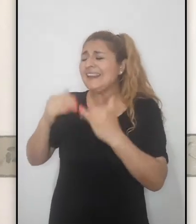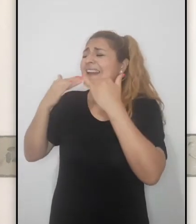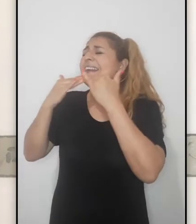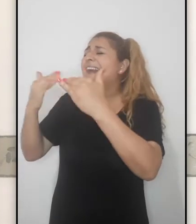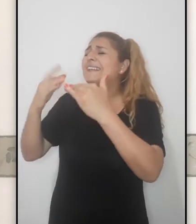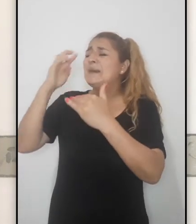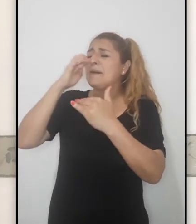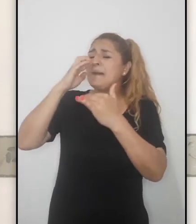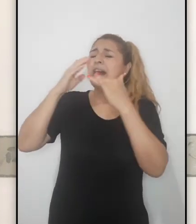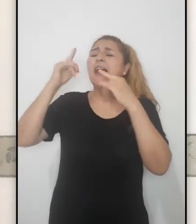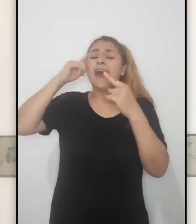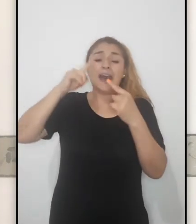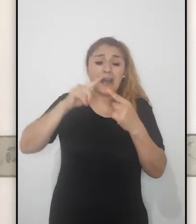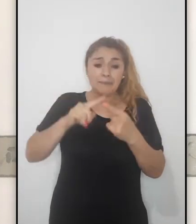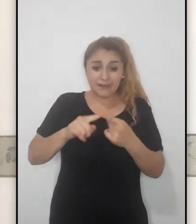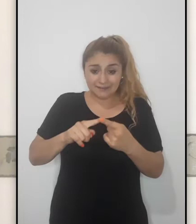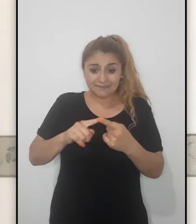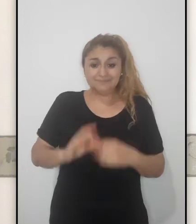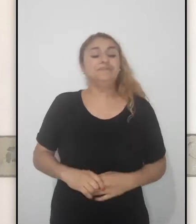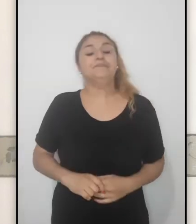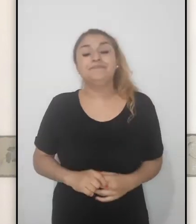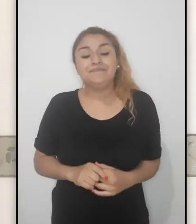padre amén